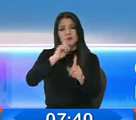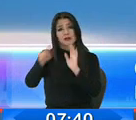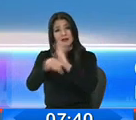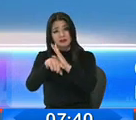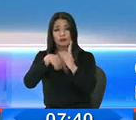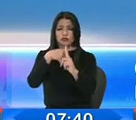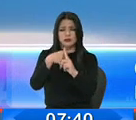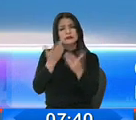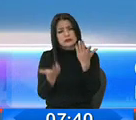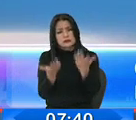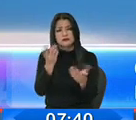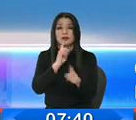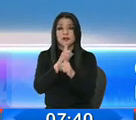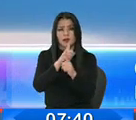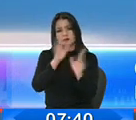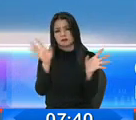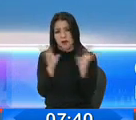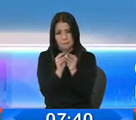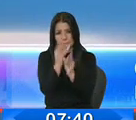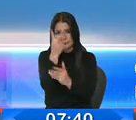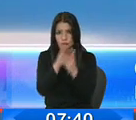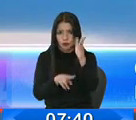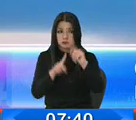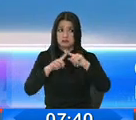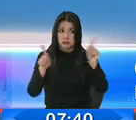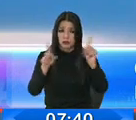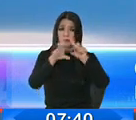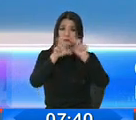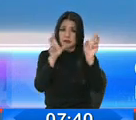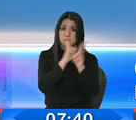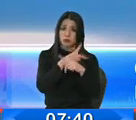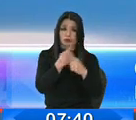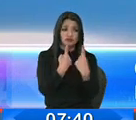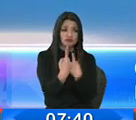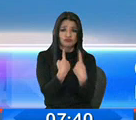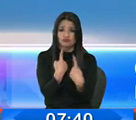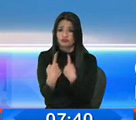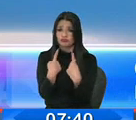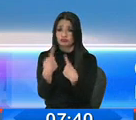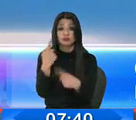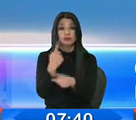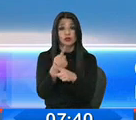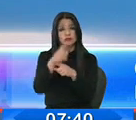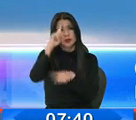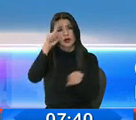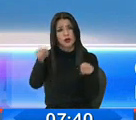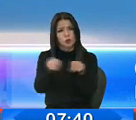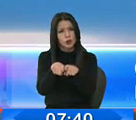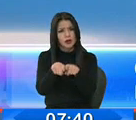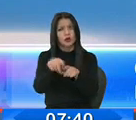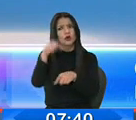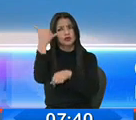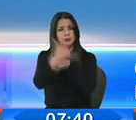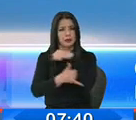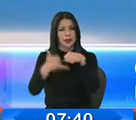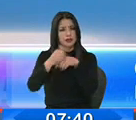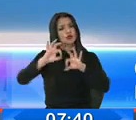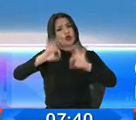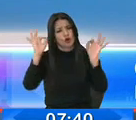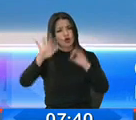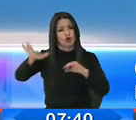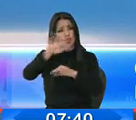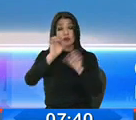los que discutiendo con los diferentes sectores productivos. Y a efectos de eso, los acuerdos permiten de alguna manera plasmar